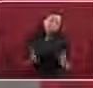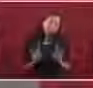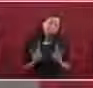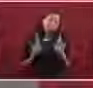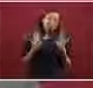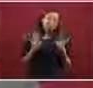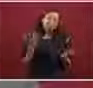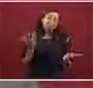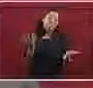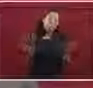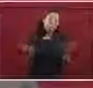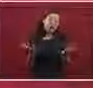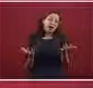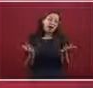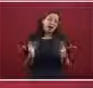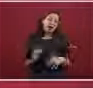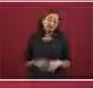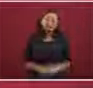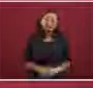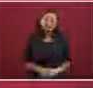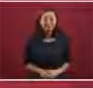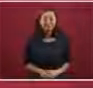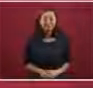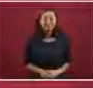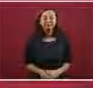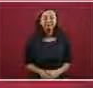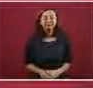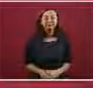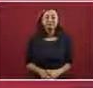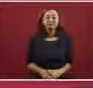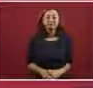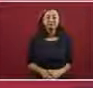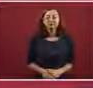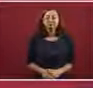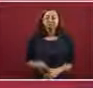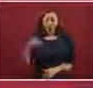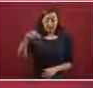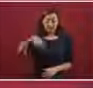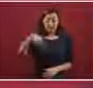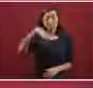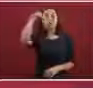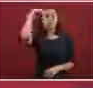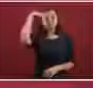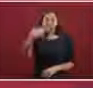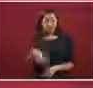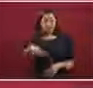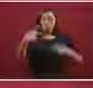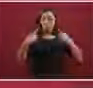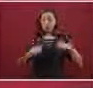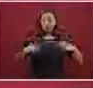circunstancias especiales. Nosotros hemos tenido héroes